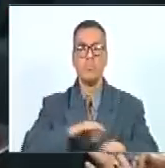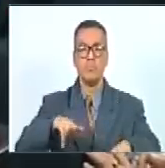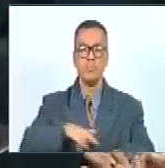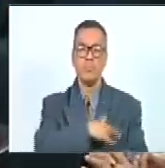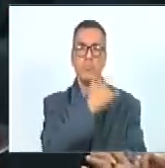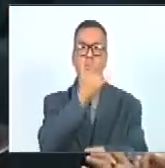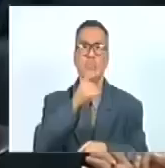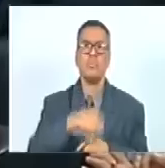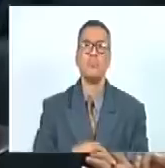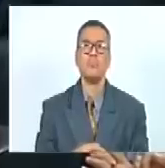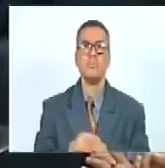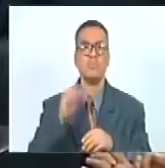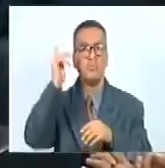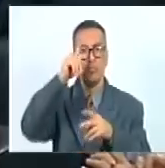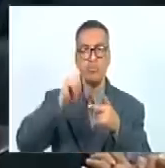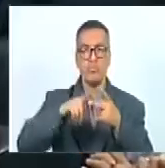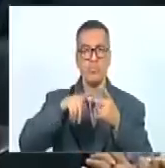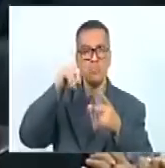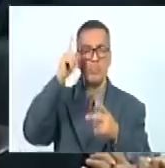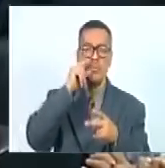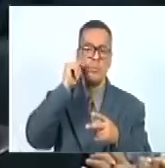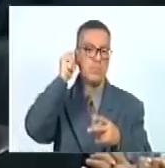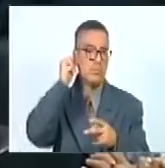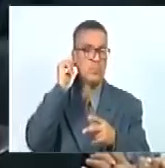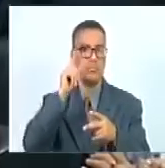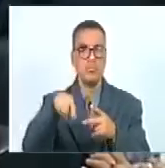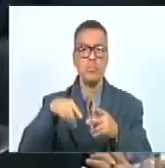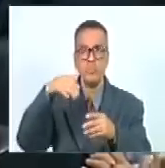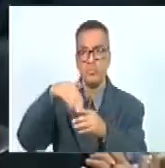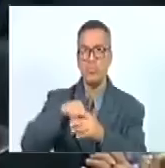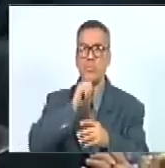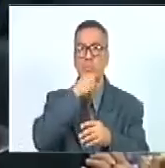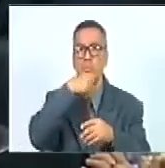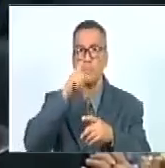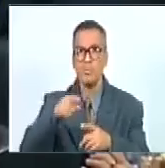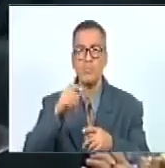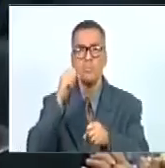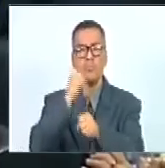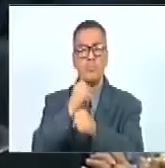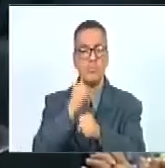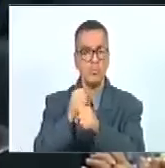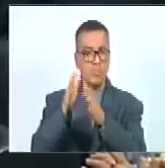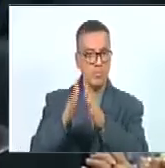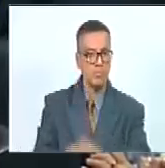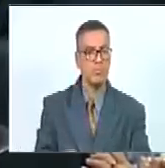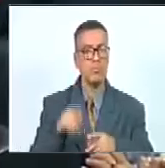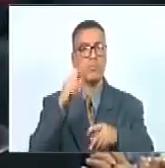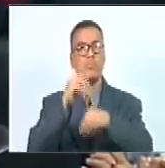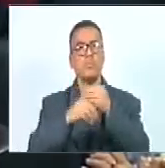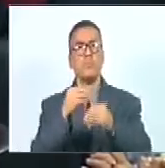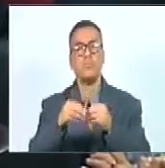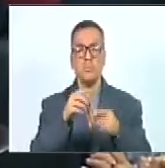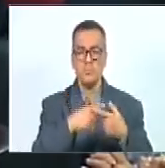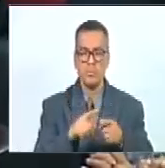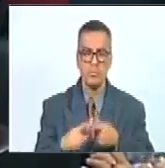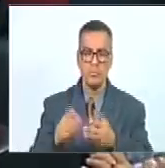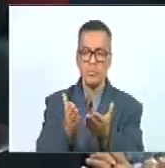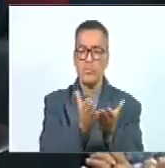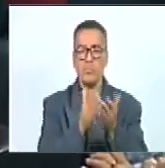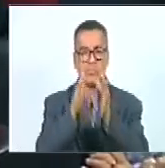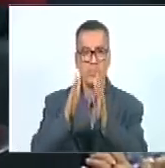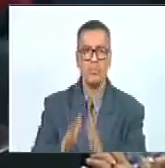universitaria, profesoras, profesores activos y jubilados, empleadas, empleados, obreros, obreras,